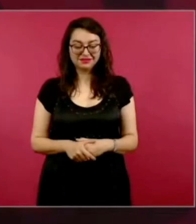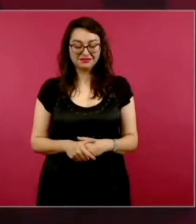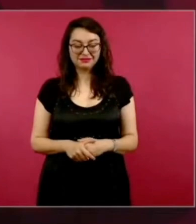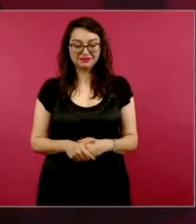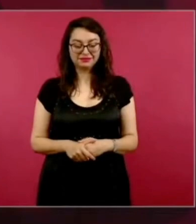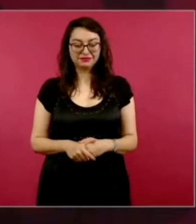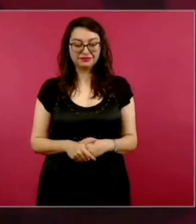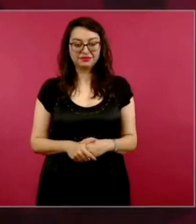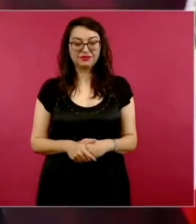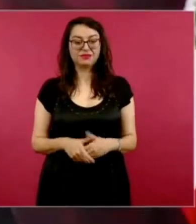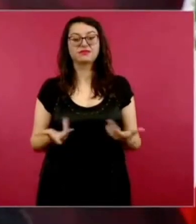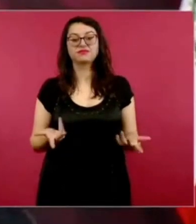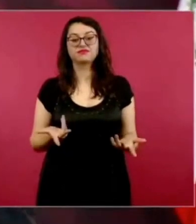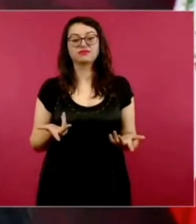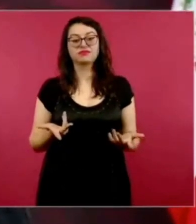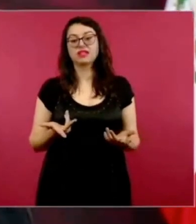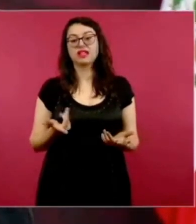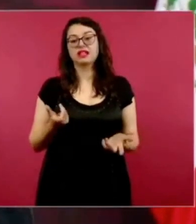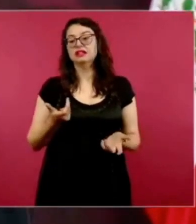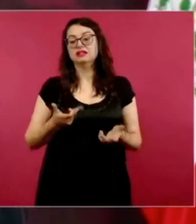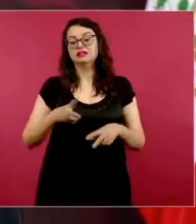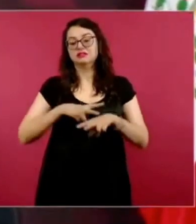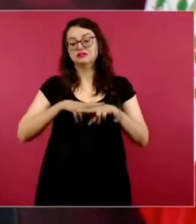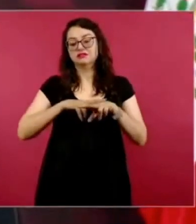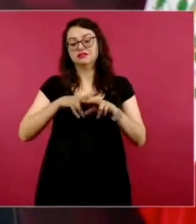desde los maquinistas